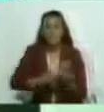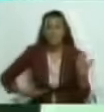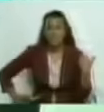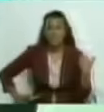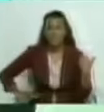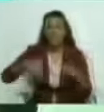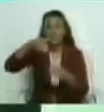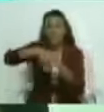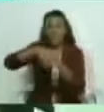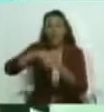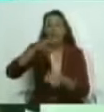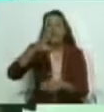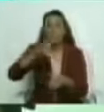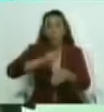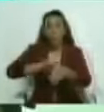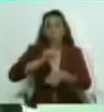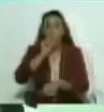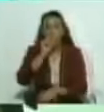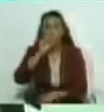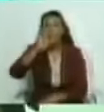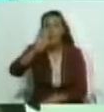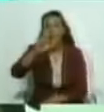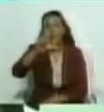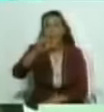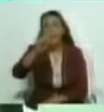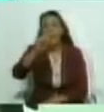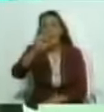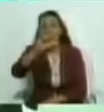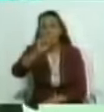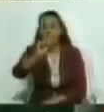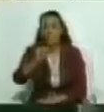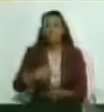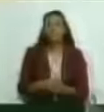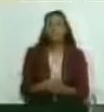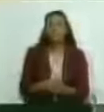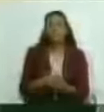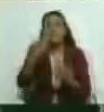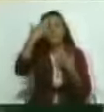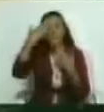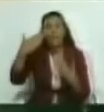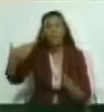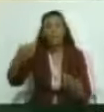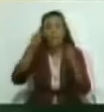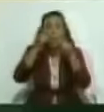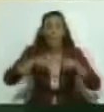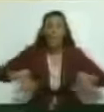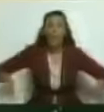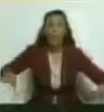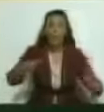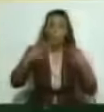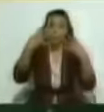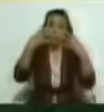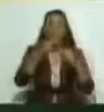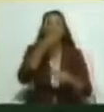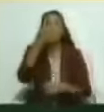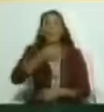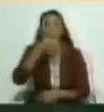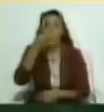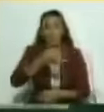Poder Electoral, doctor Elvis Amoroso. Saludo a todo el pueblo de Venezuela de aquí, buenas